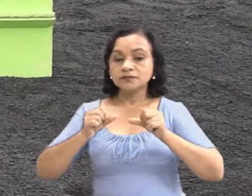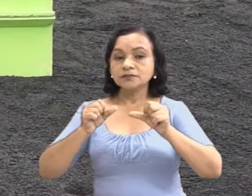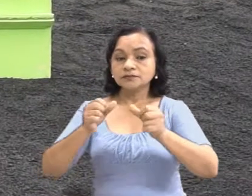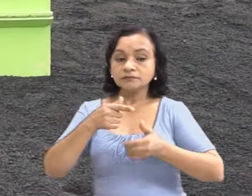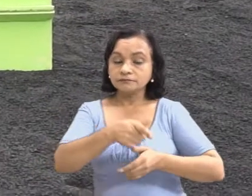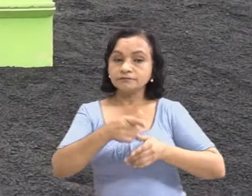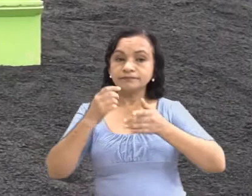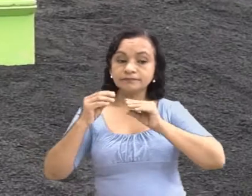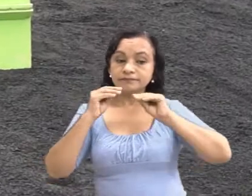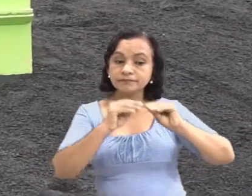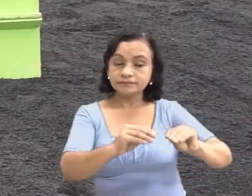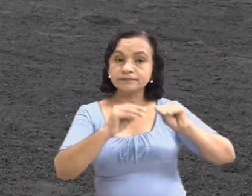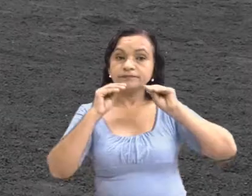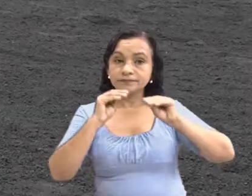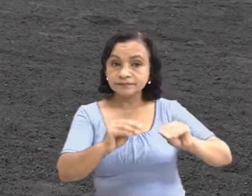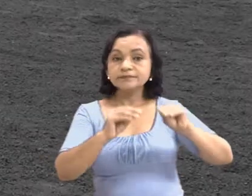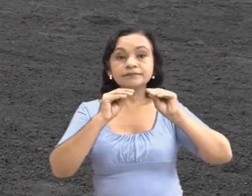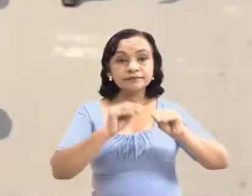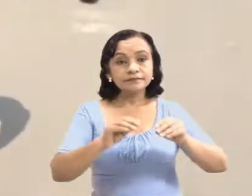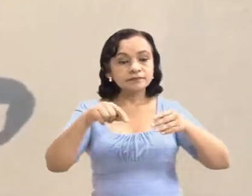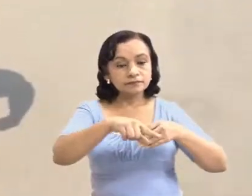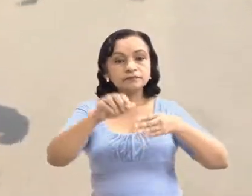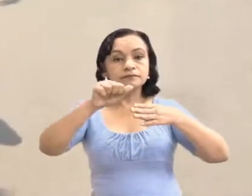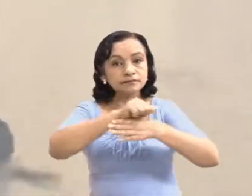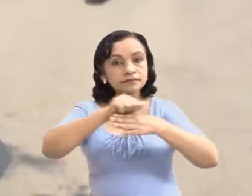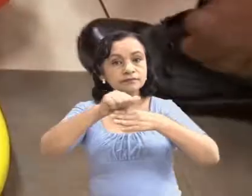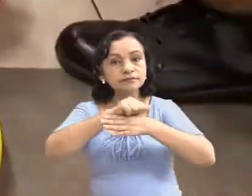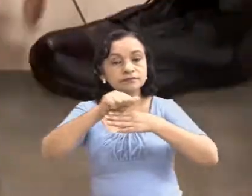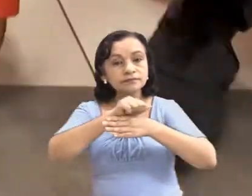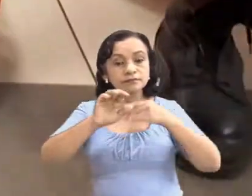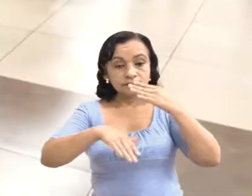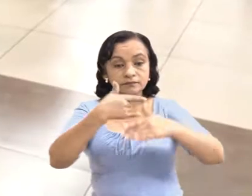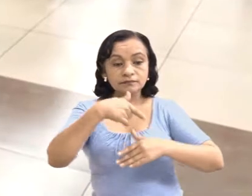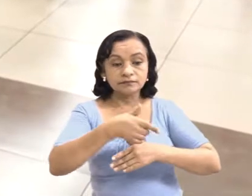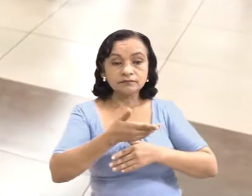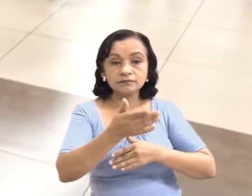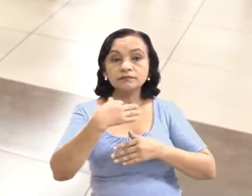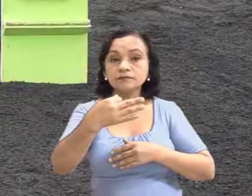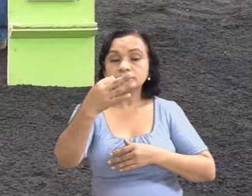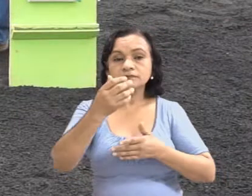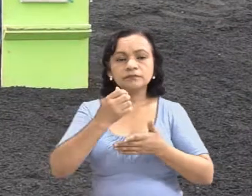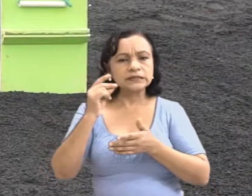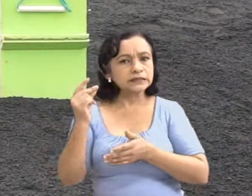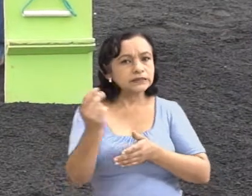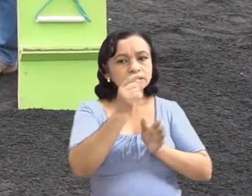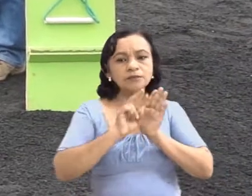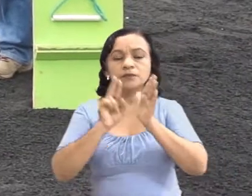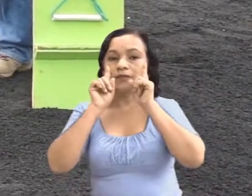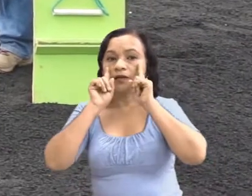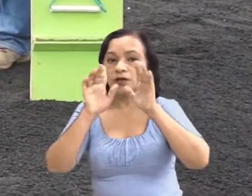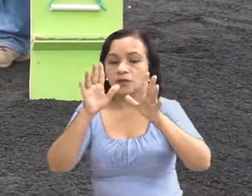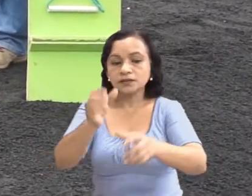dándole a ellos el conocimiento y la práctica que les permita a ellos dar una respuesta